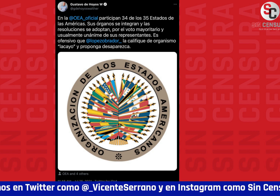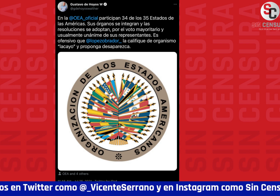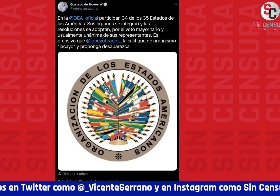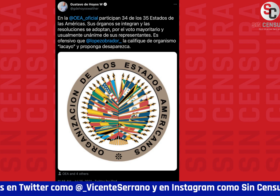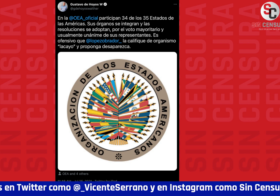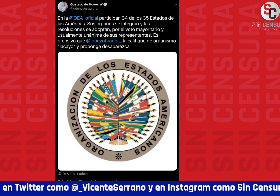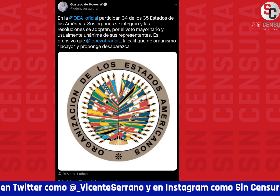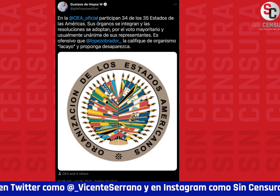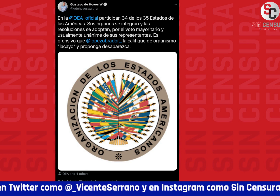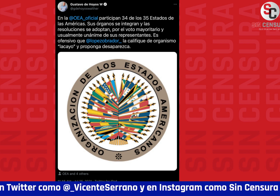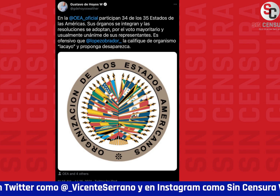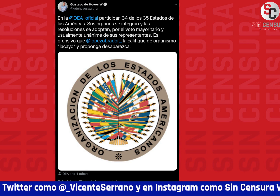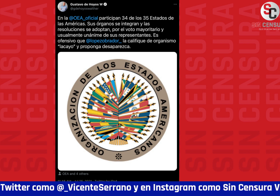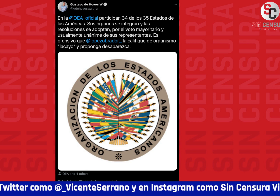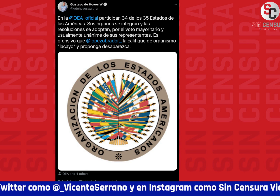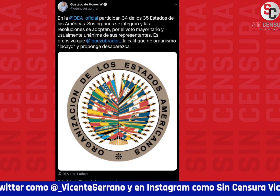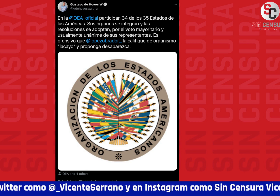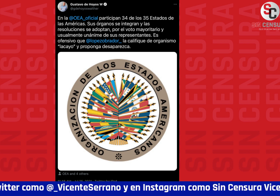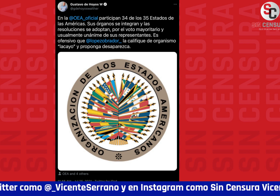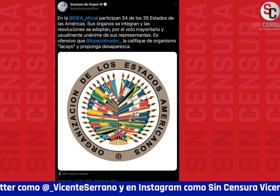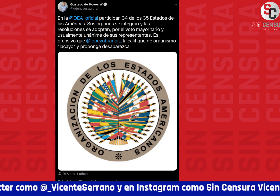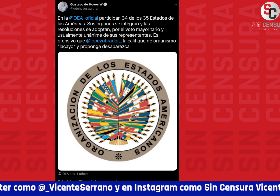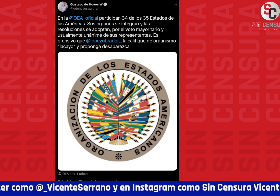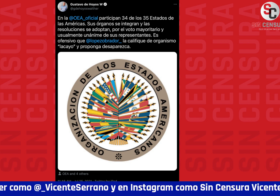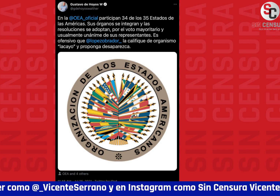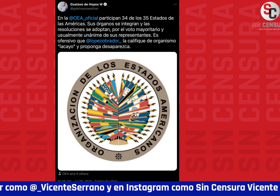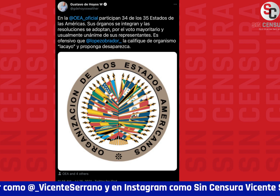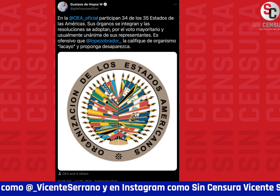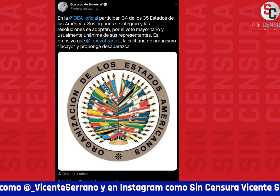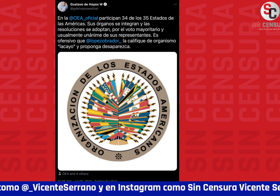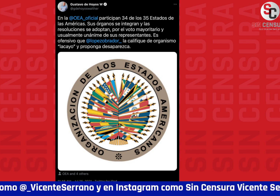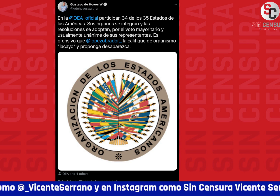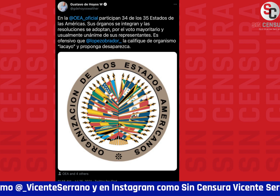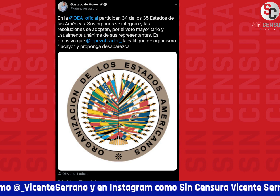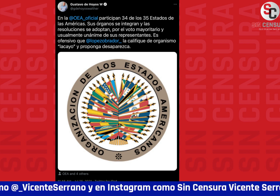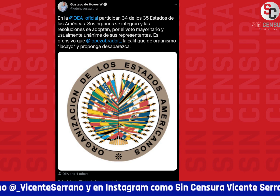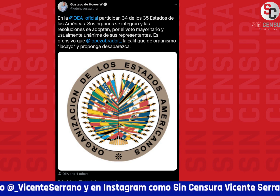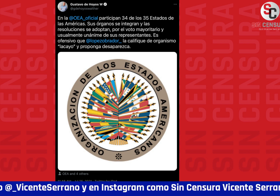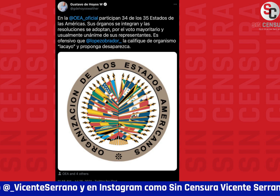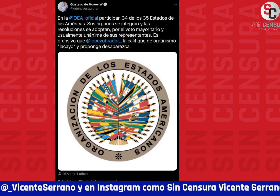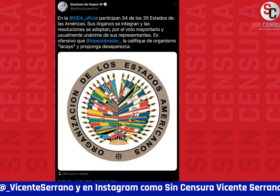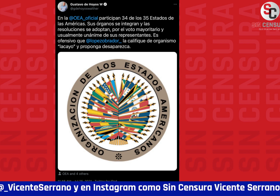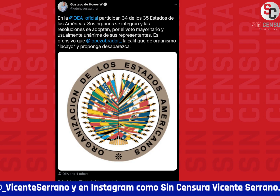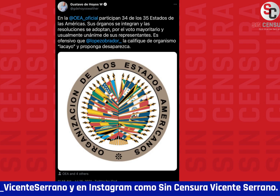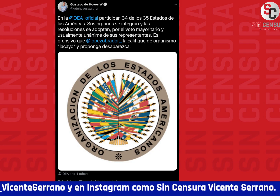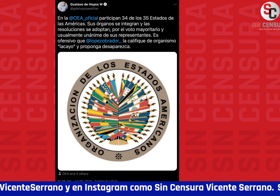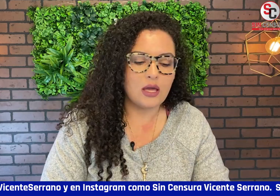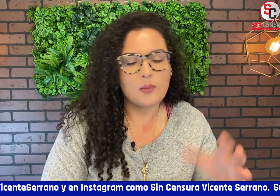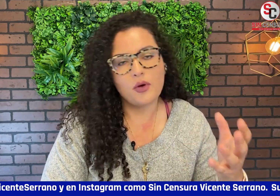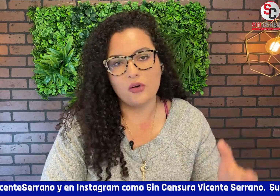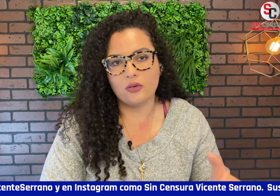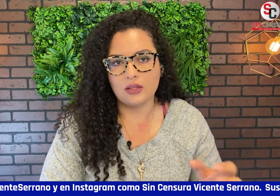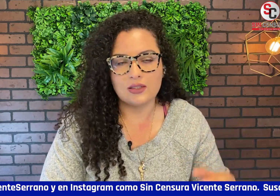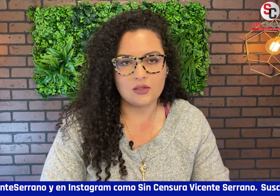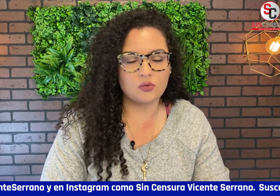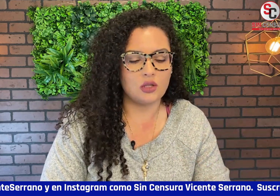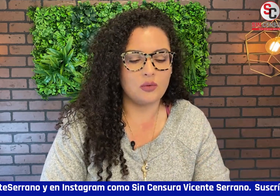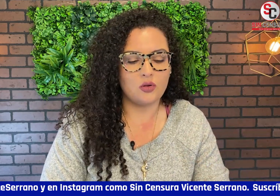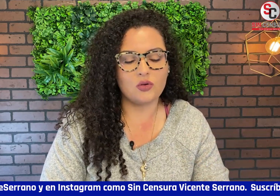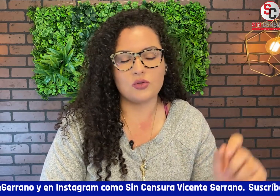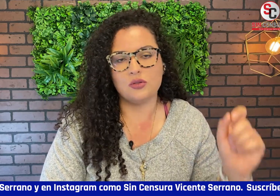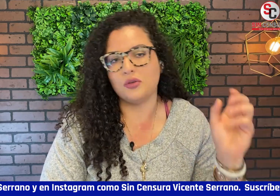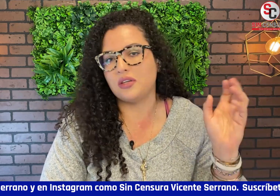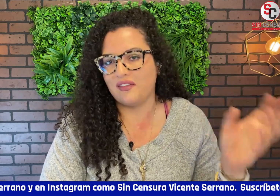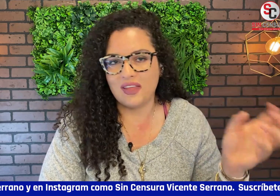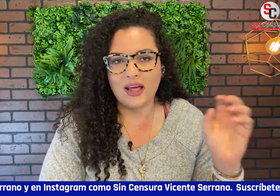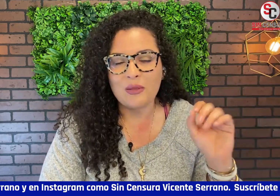No propuso que desaparecieran. Lo que hizo el presidente López Obrador fue proponer que se cambiara este organismo, dado que, bueno, quizás Gustavo